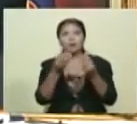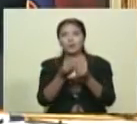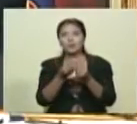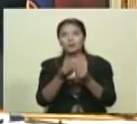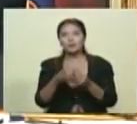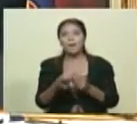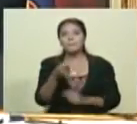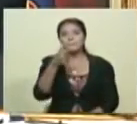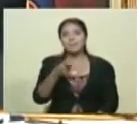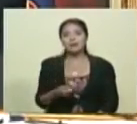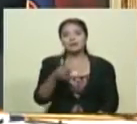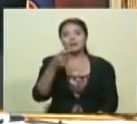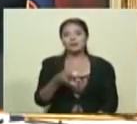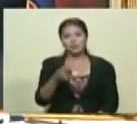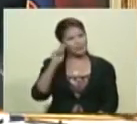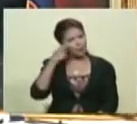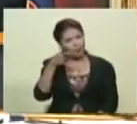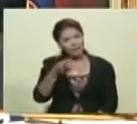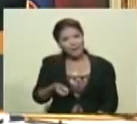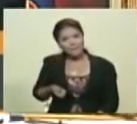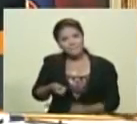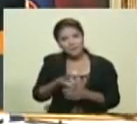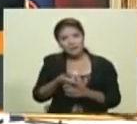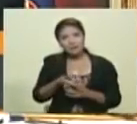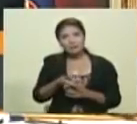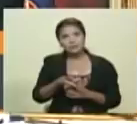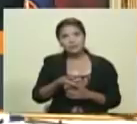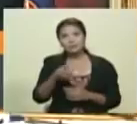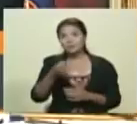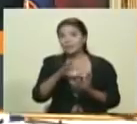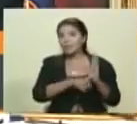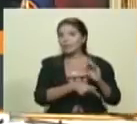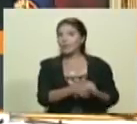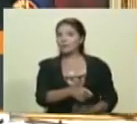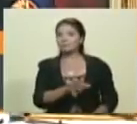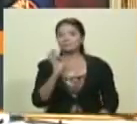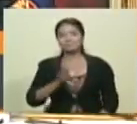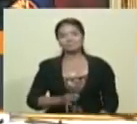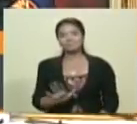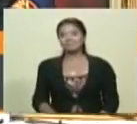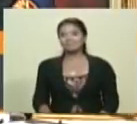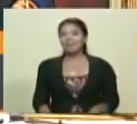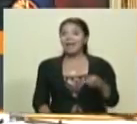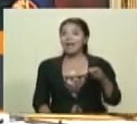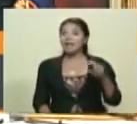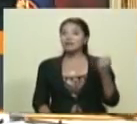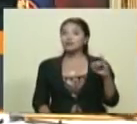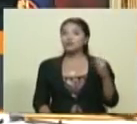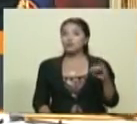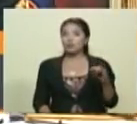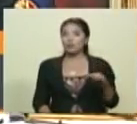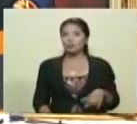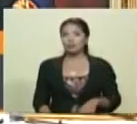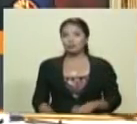perinola, metra, ¿te acuerdas? Yo lo ruchaba siempre. Él es zurdo, él juega con la zurda, ¿sí?